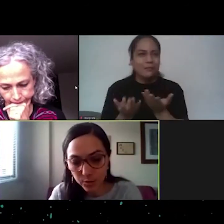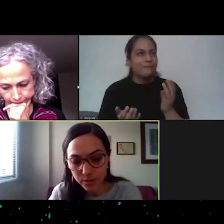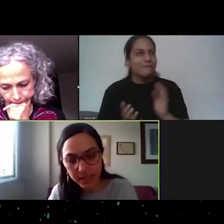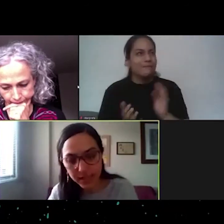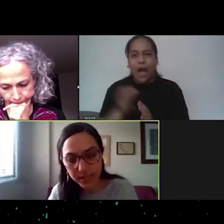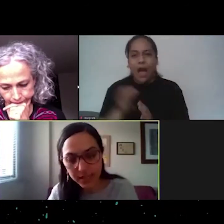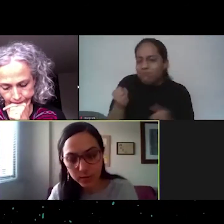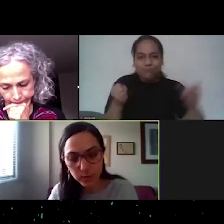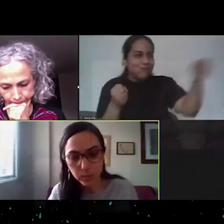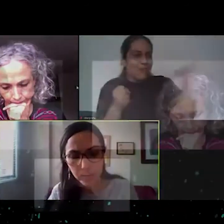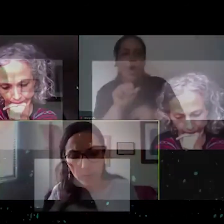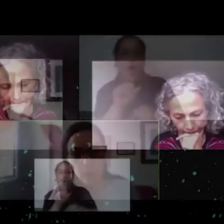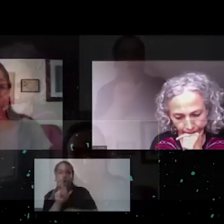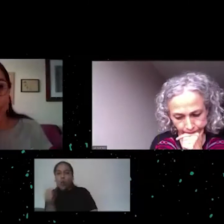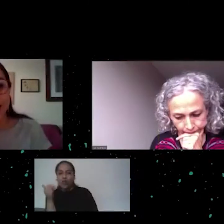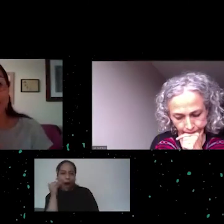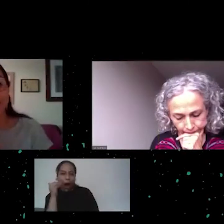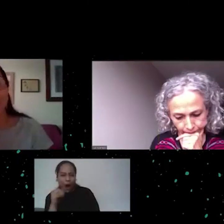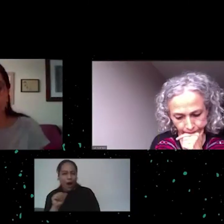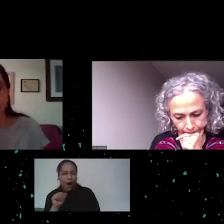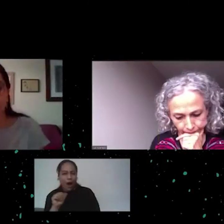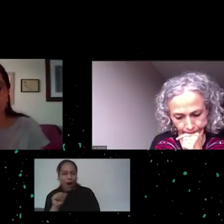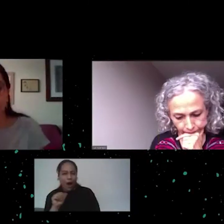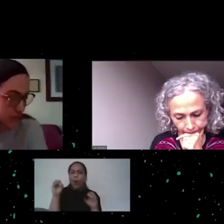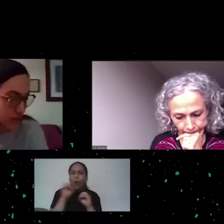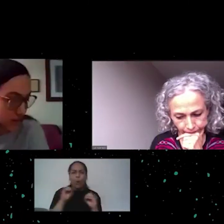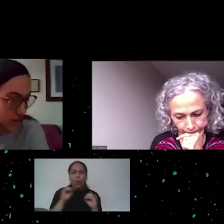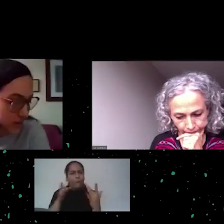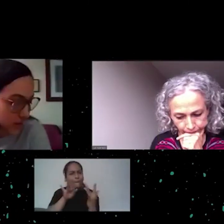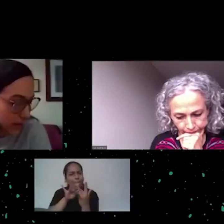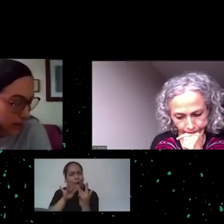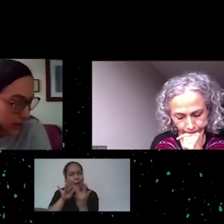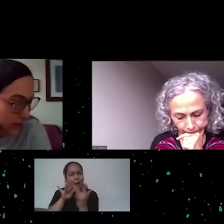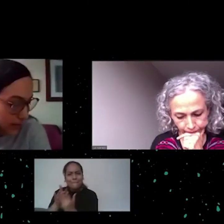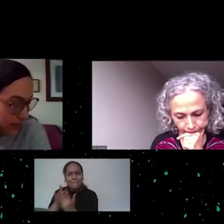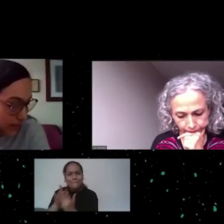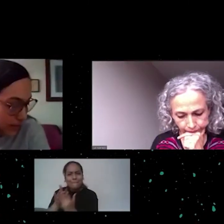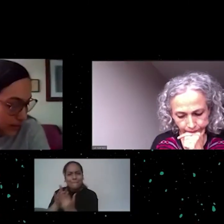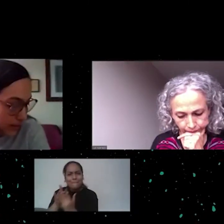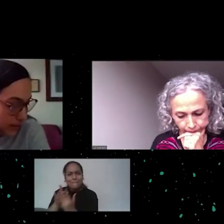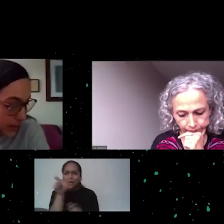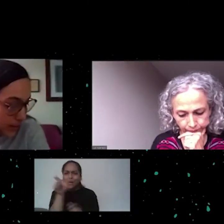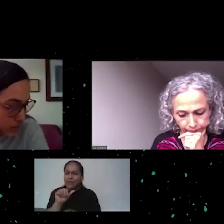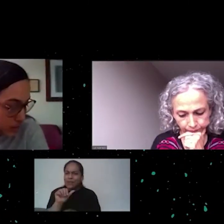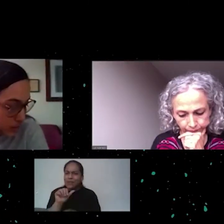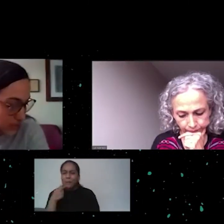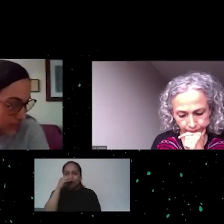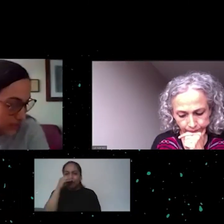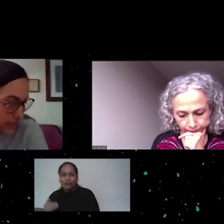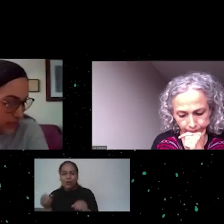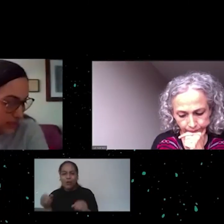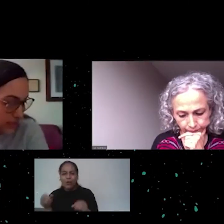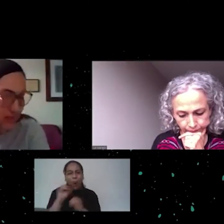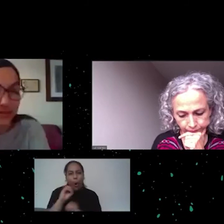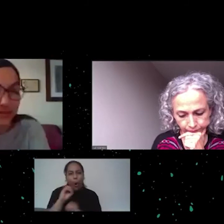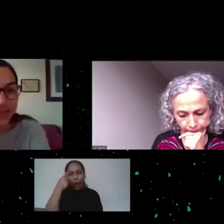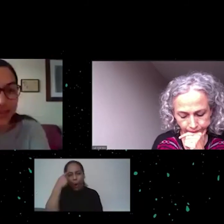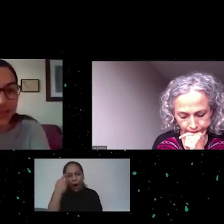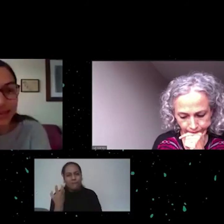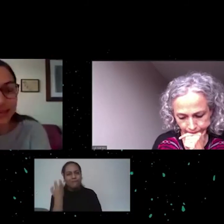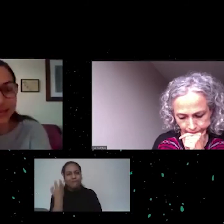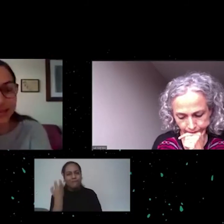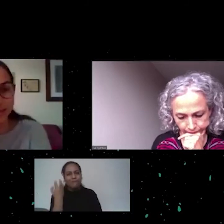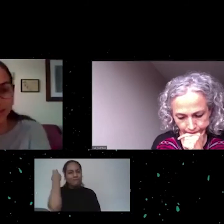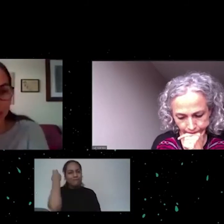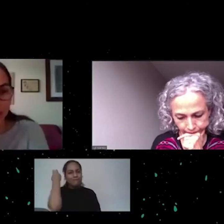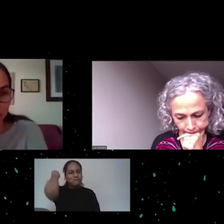a otras mujeres, o cuál ha sido, digamos, también ese acercamiento, por ejemplo, a estos mitos indígenas